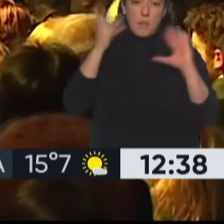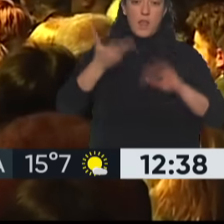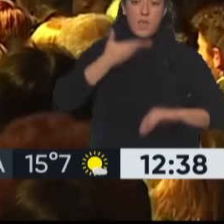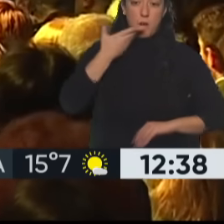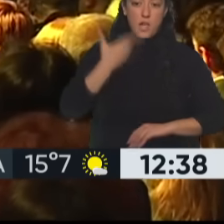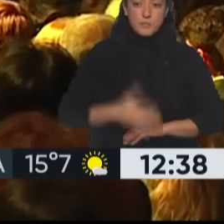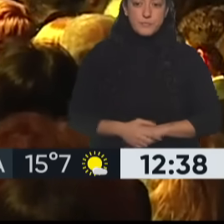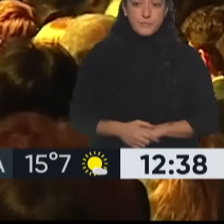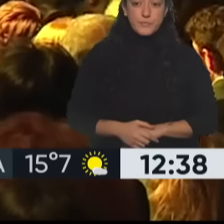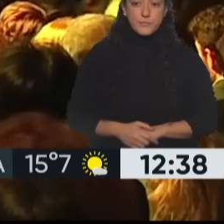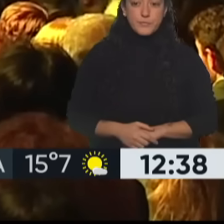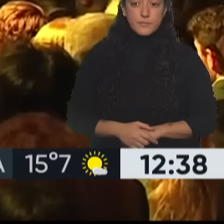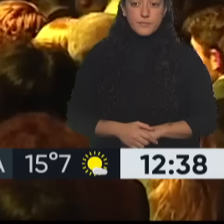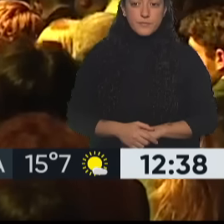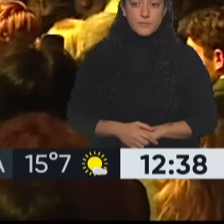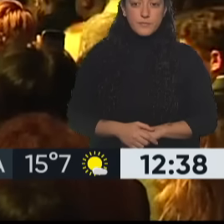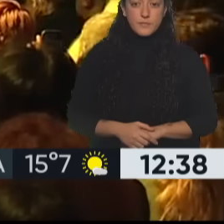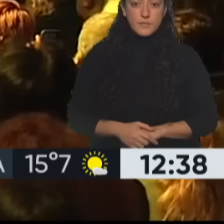Milei.